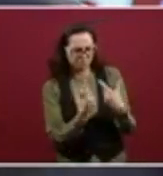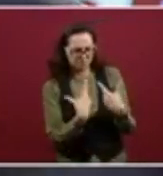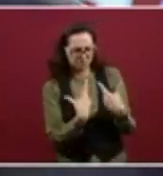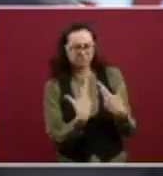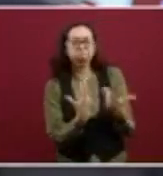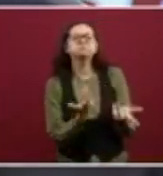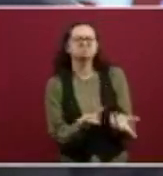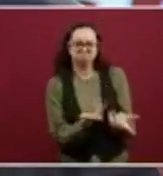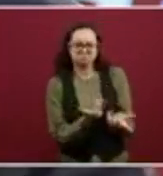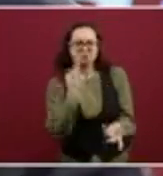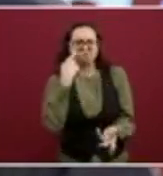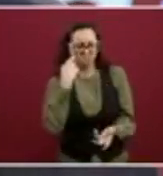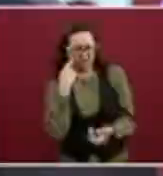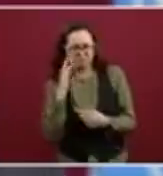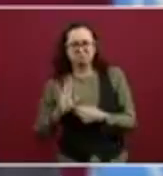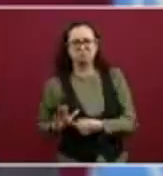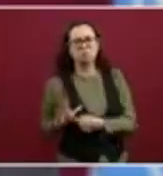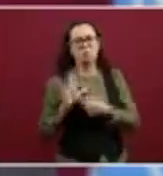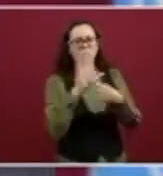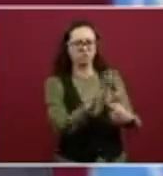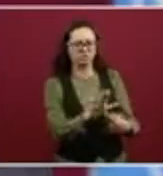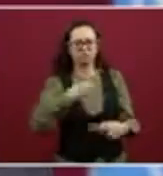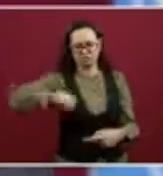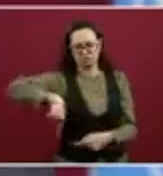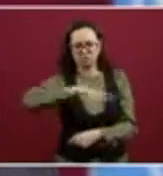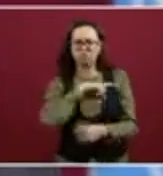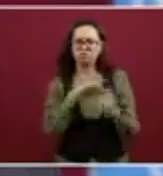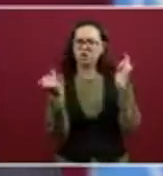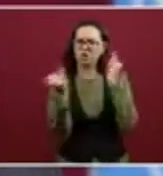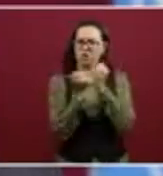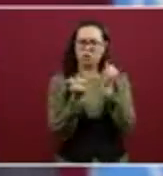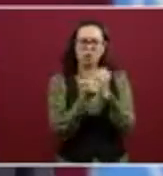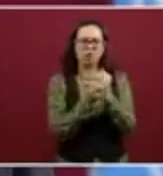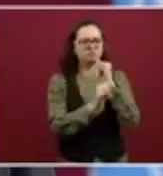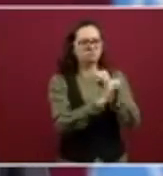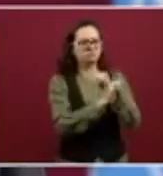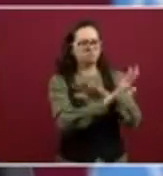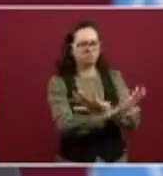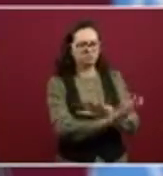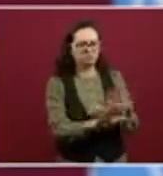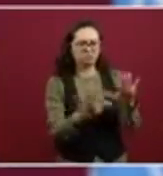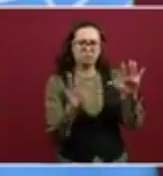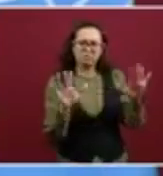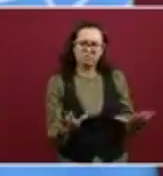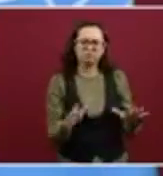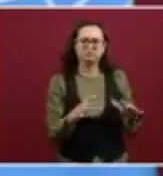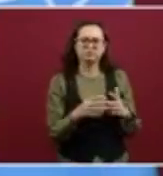y que nosotros también podamos informarles de